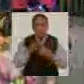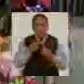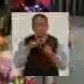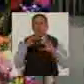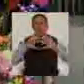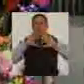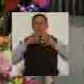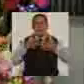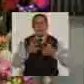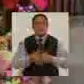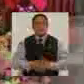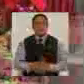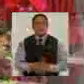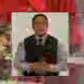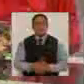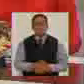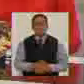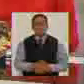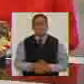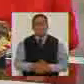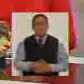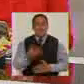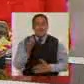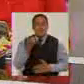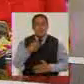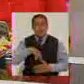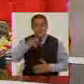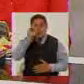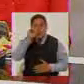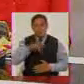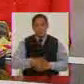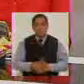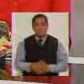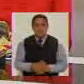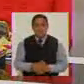globalización. La papa peruana, ¿no? Tan rica. La papa nativa.